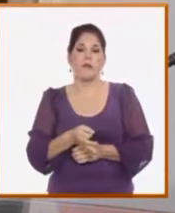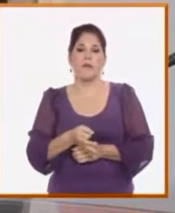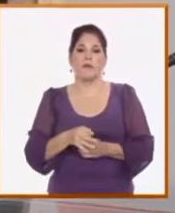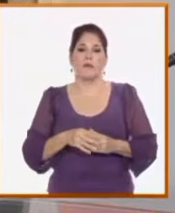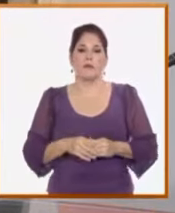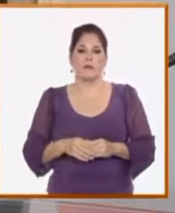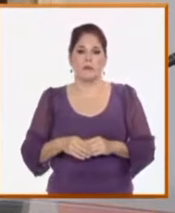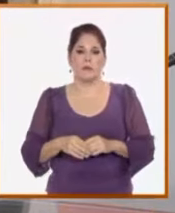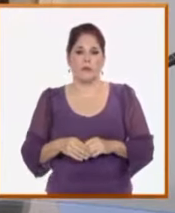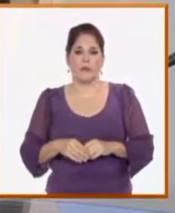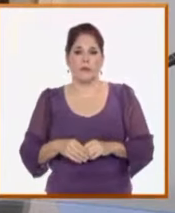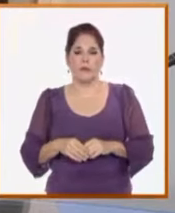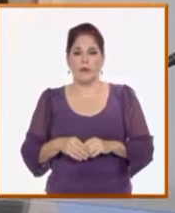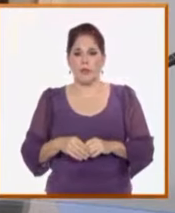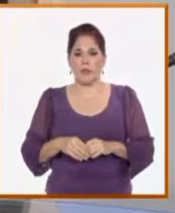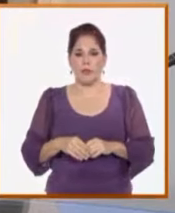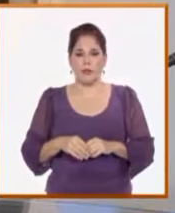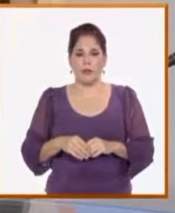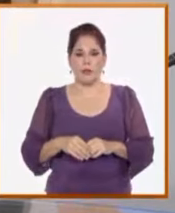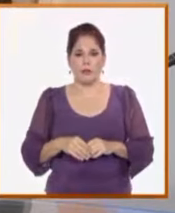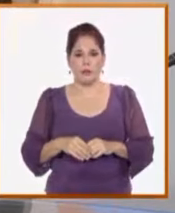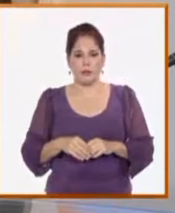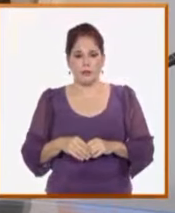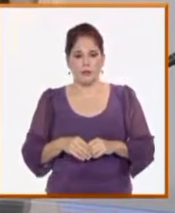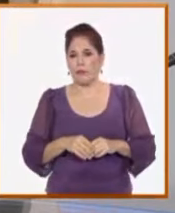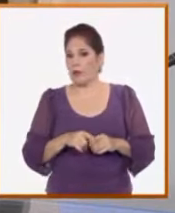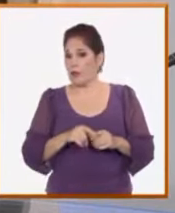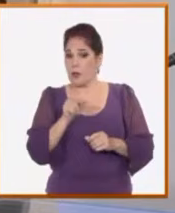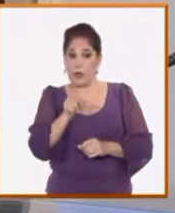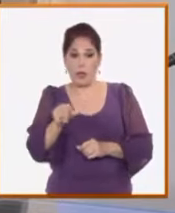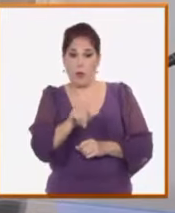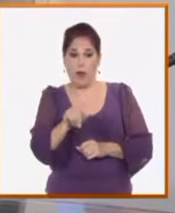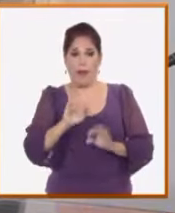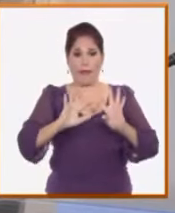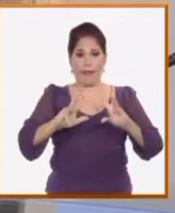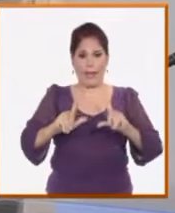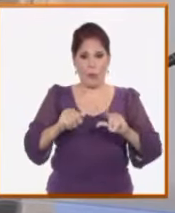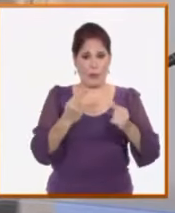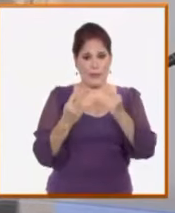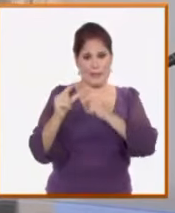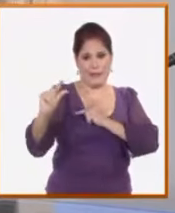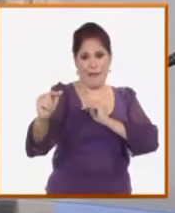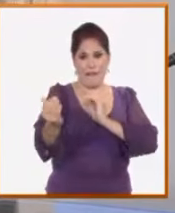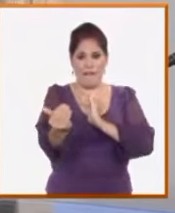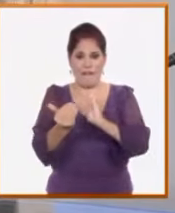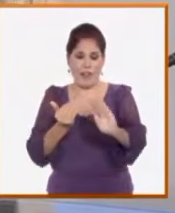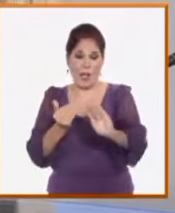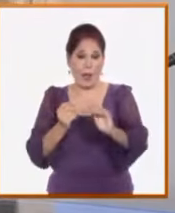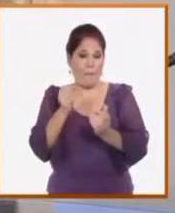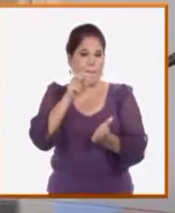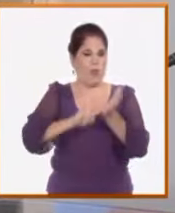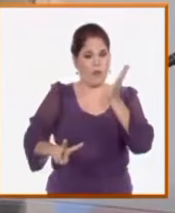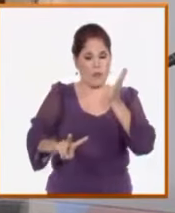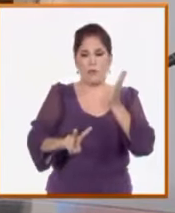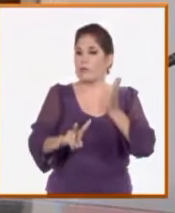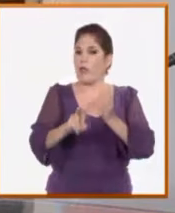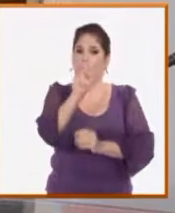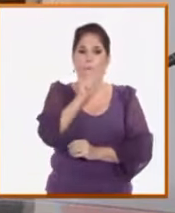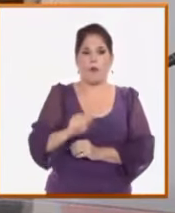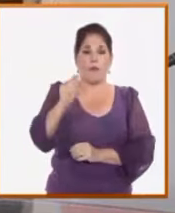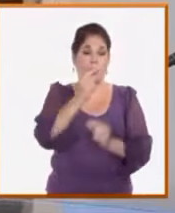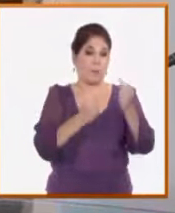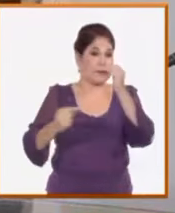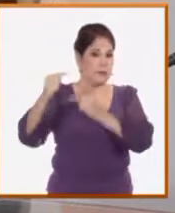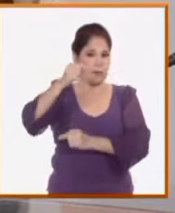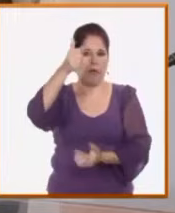y límite en interés de evitar el desplazamiento de la delincuencia y de las drogas hacia las cabeceras provinciales y principalmente